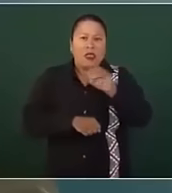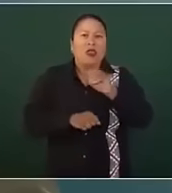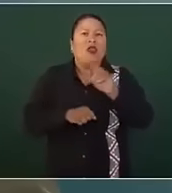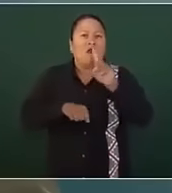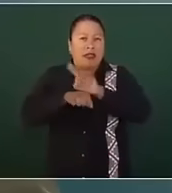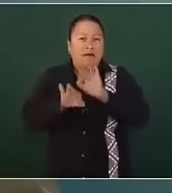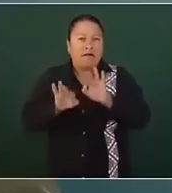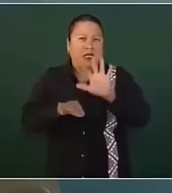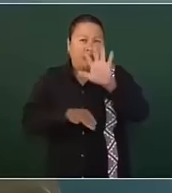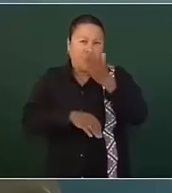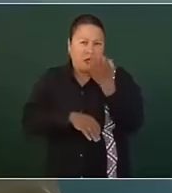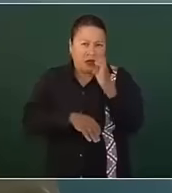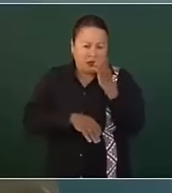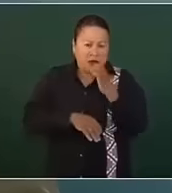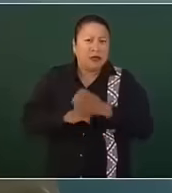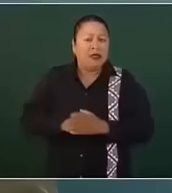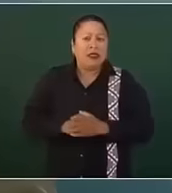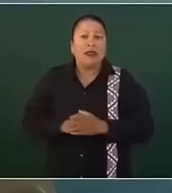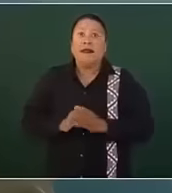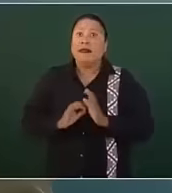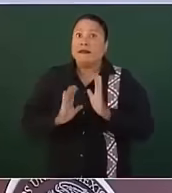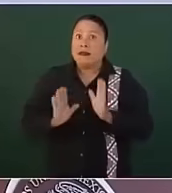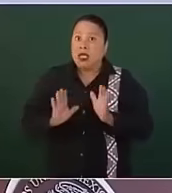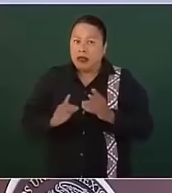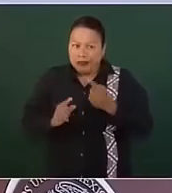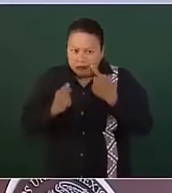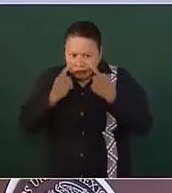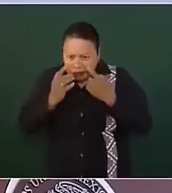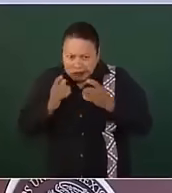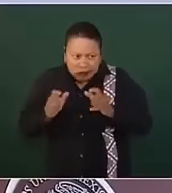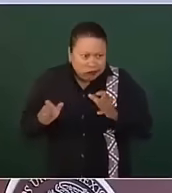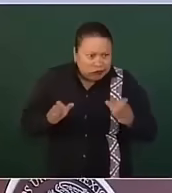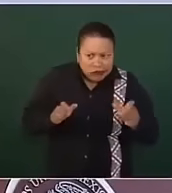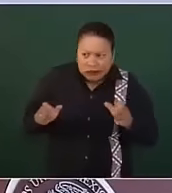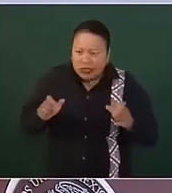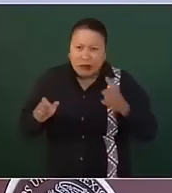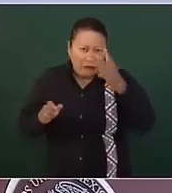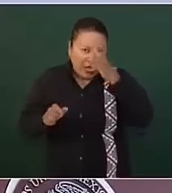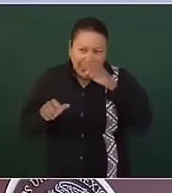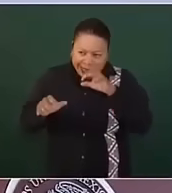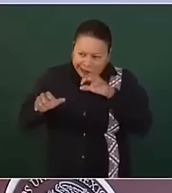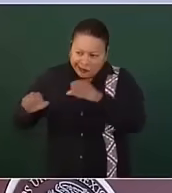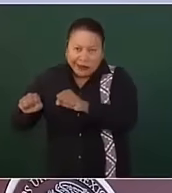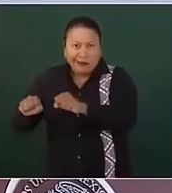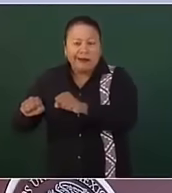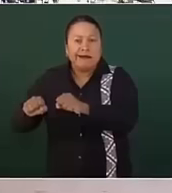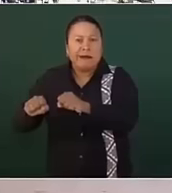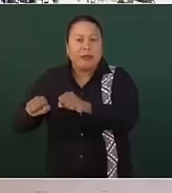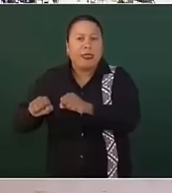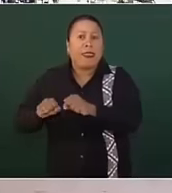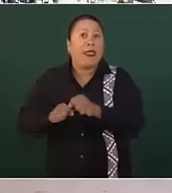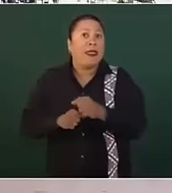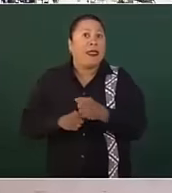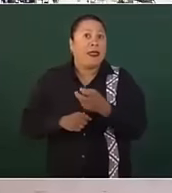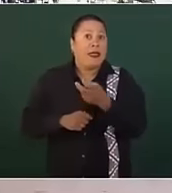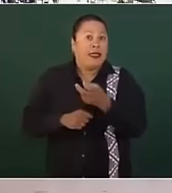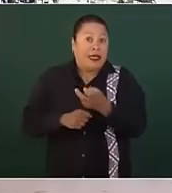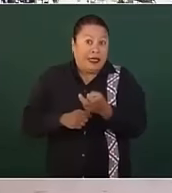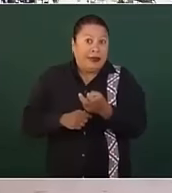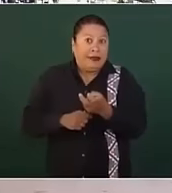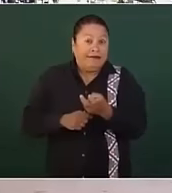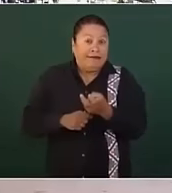enero. De hecho, se hace una operación para su captura en ese momento, donde no se